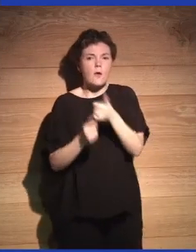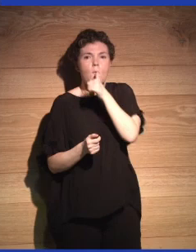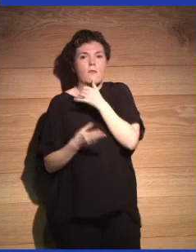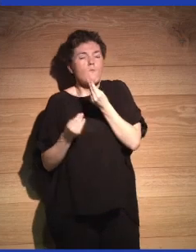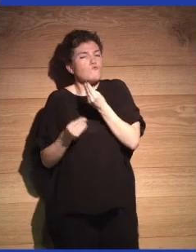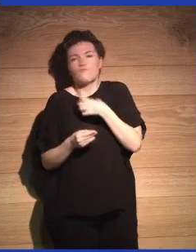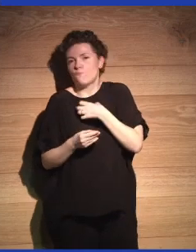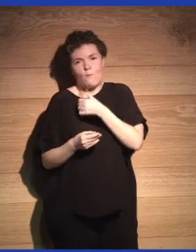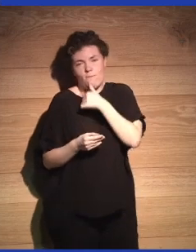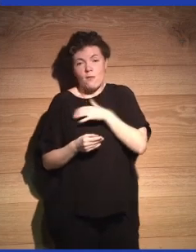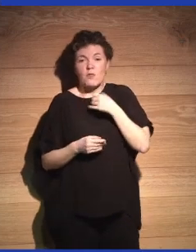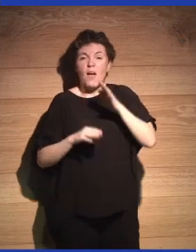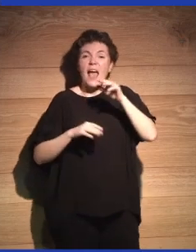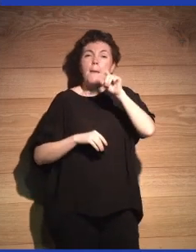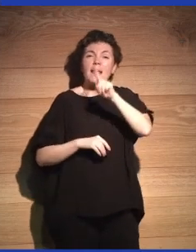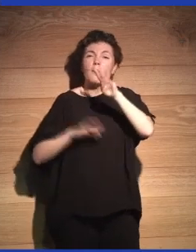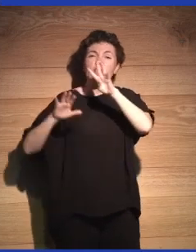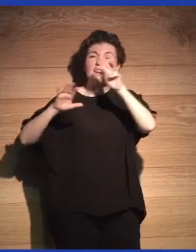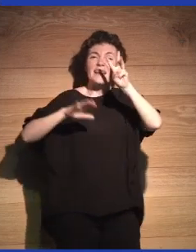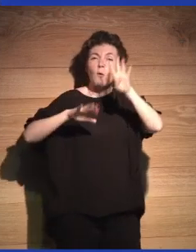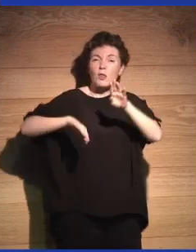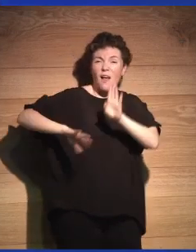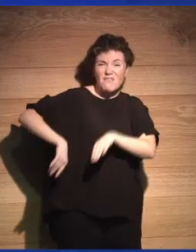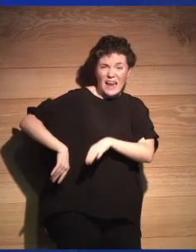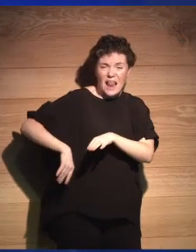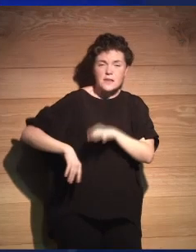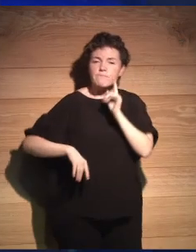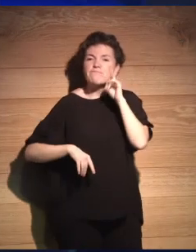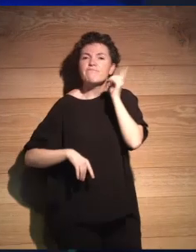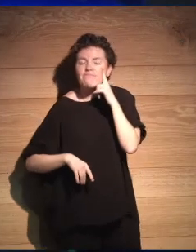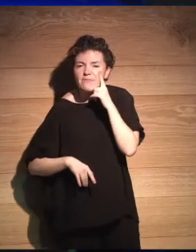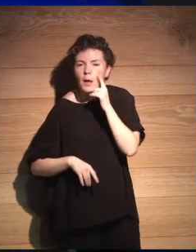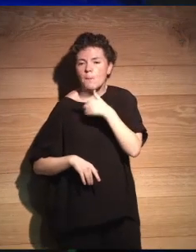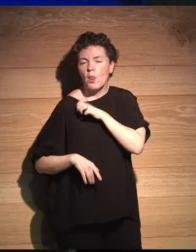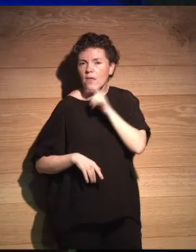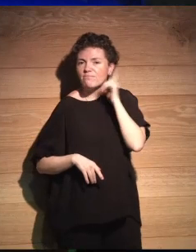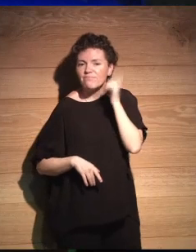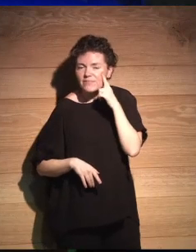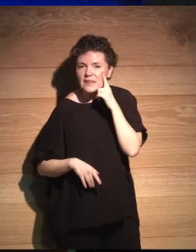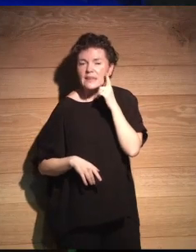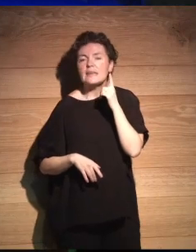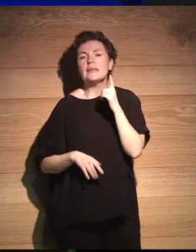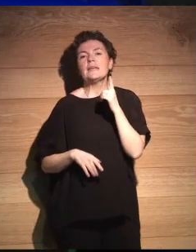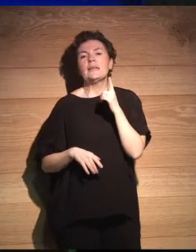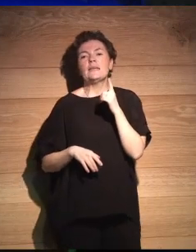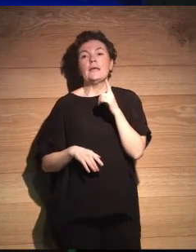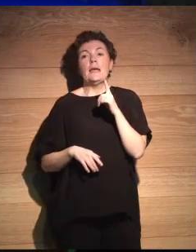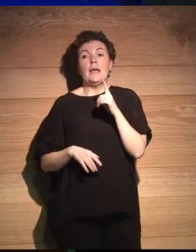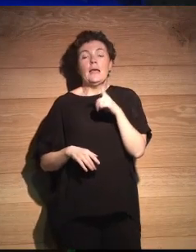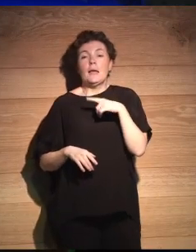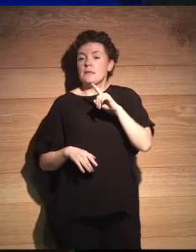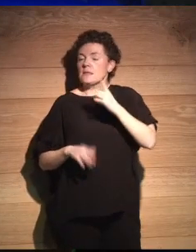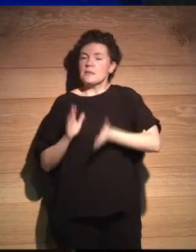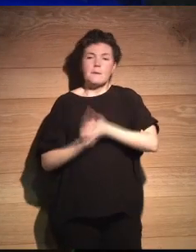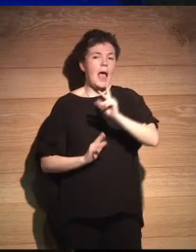porque a finales de 1934 la policía descubrió sus actividades y los dos tuvieron que huir al primer país del